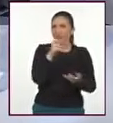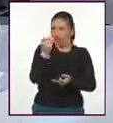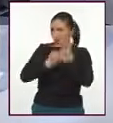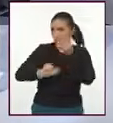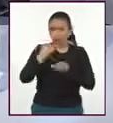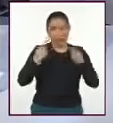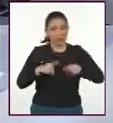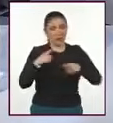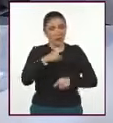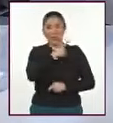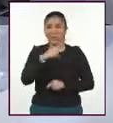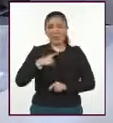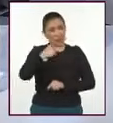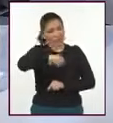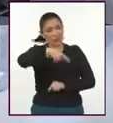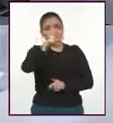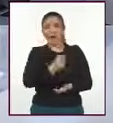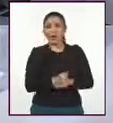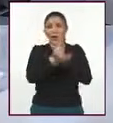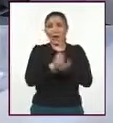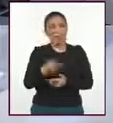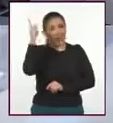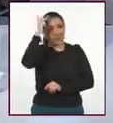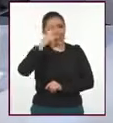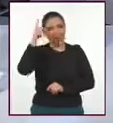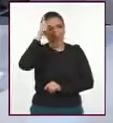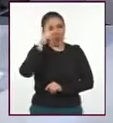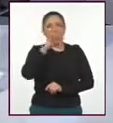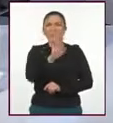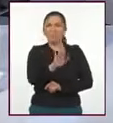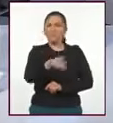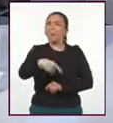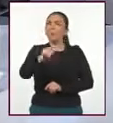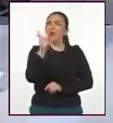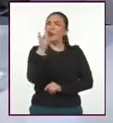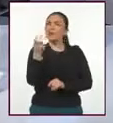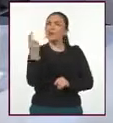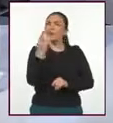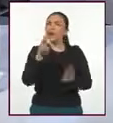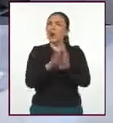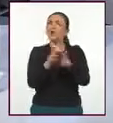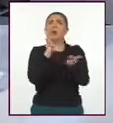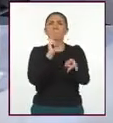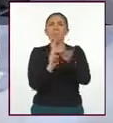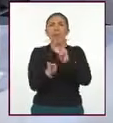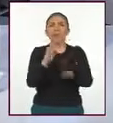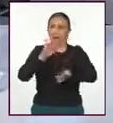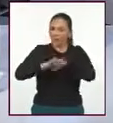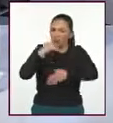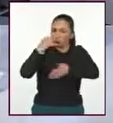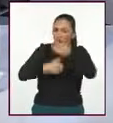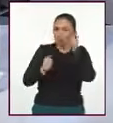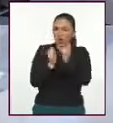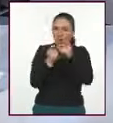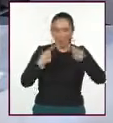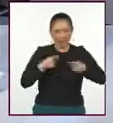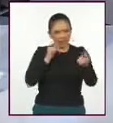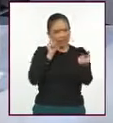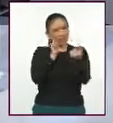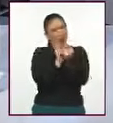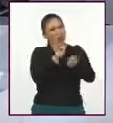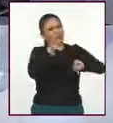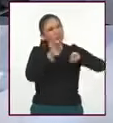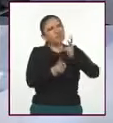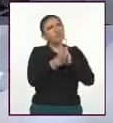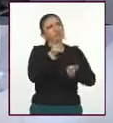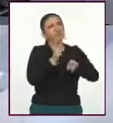partir de ahí, pero pues realmente a veces va de una charla profunda con una persona y eso de verdad que puede cambiar las perspectivas. El